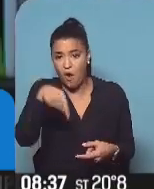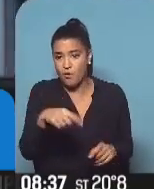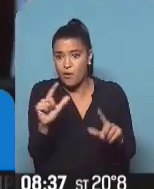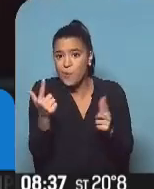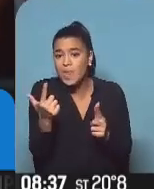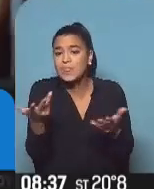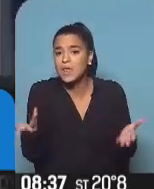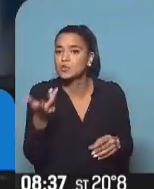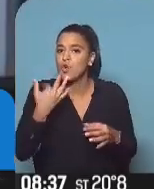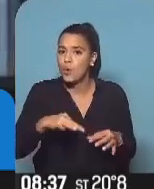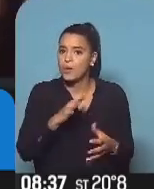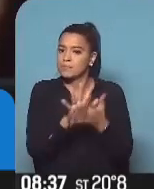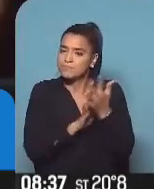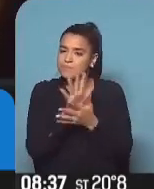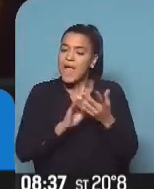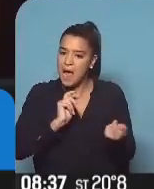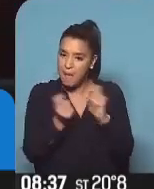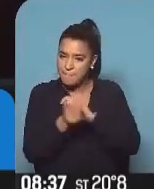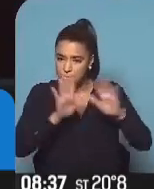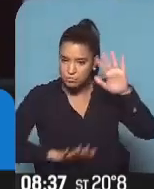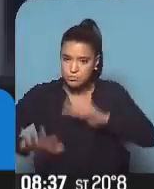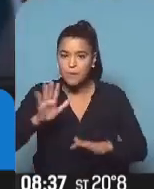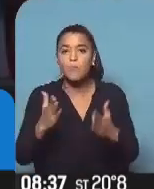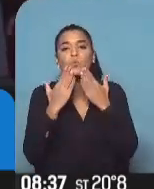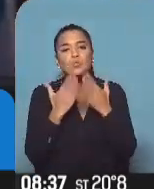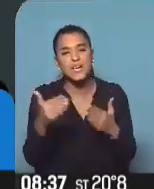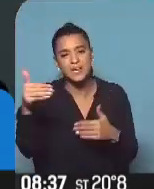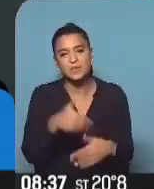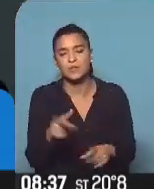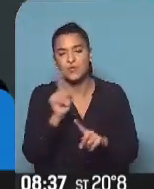con lo cual obligaría a un replanteo también al gobierno. Claro. Muchísimas gracias, Jorge. No, por favor. Gracias.